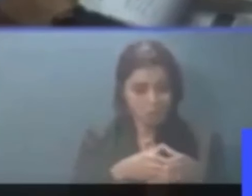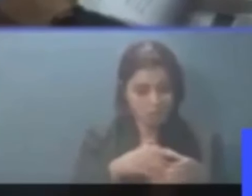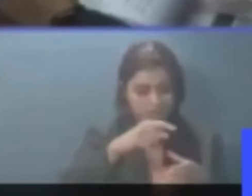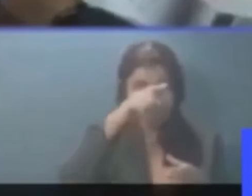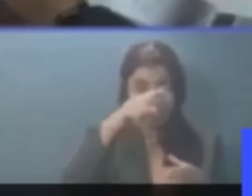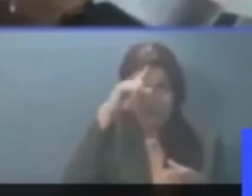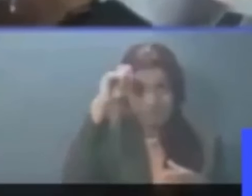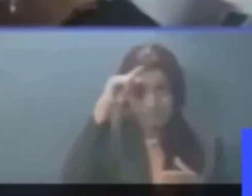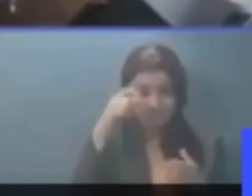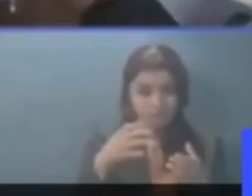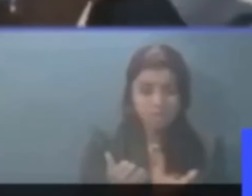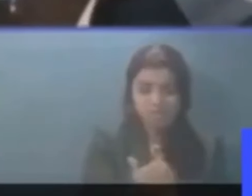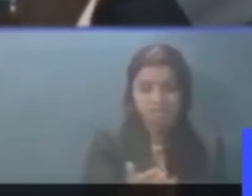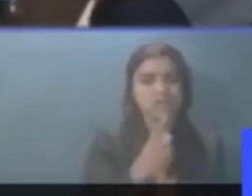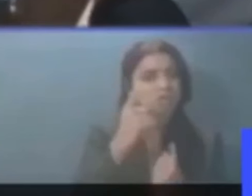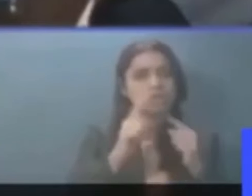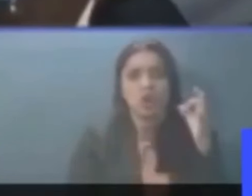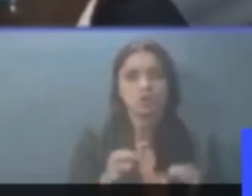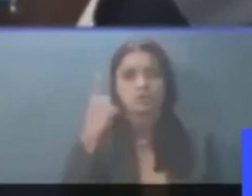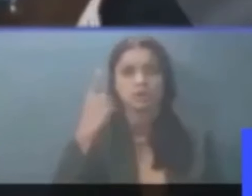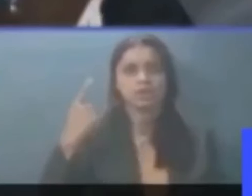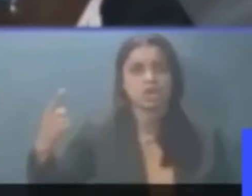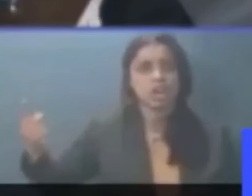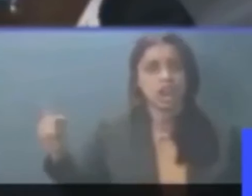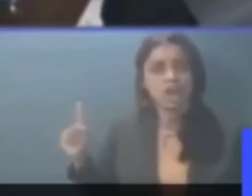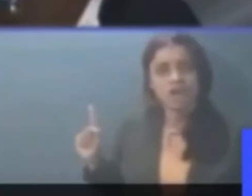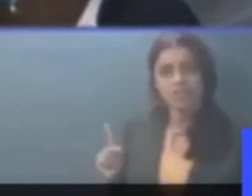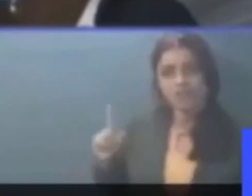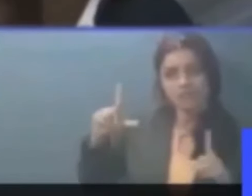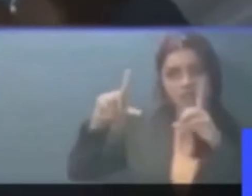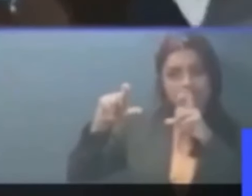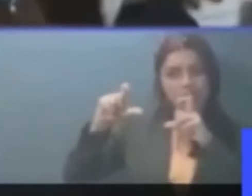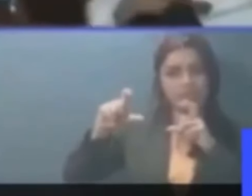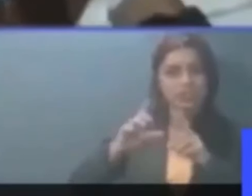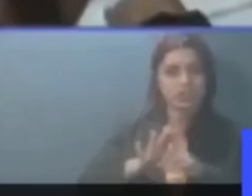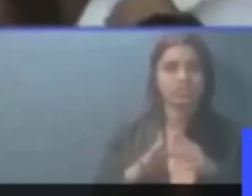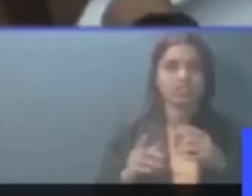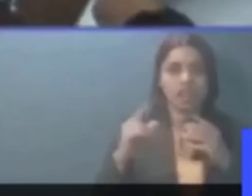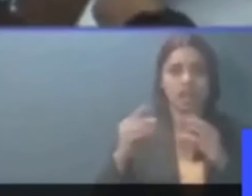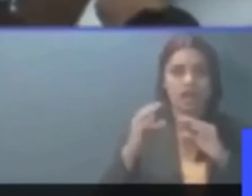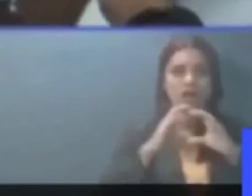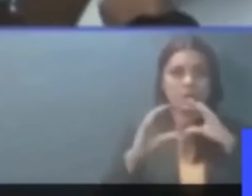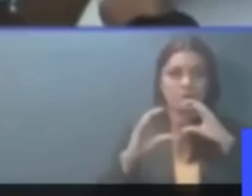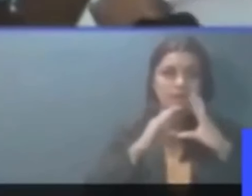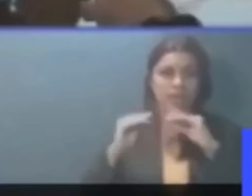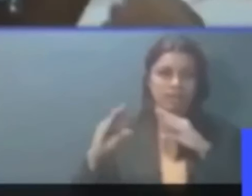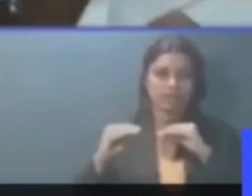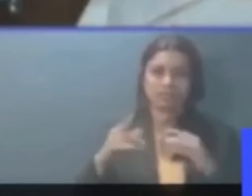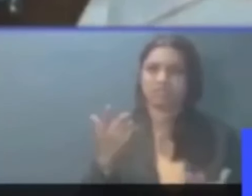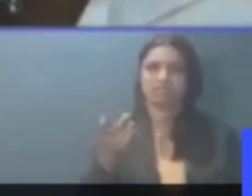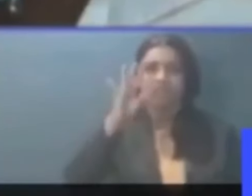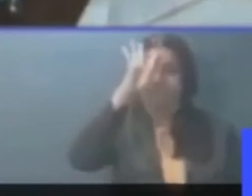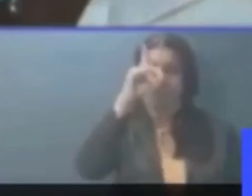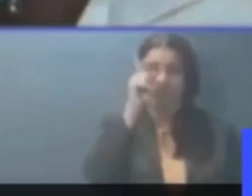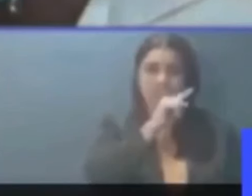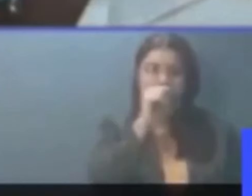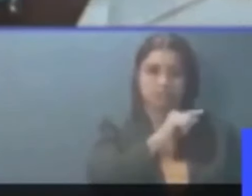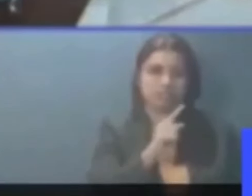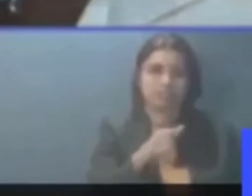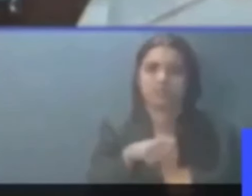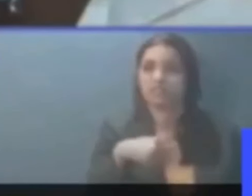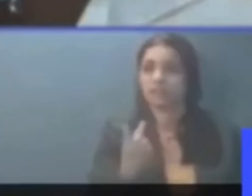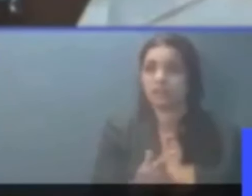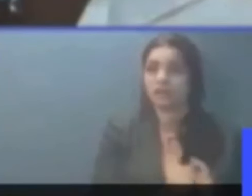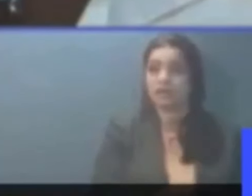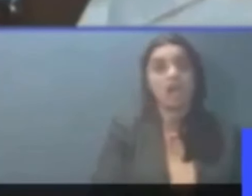trabajando, vengan fotógrafos y trasplanten supuestas conversaciones que yo no estoy teniendo y después salen